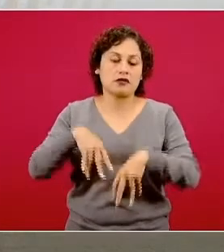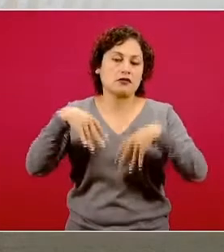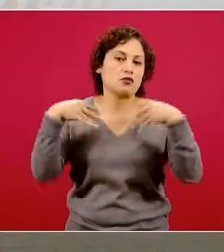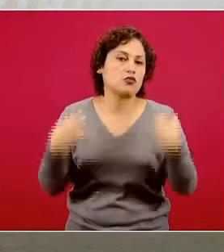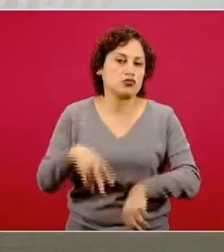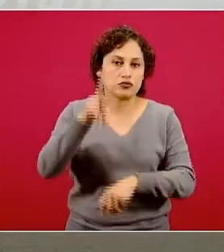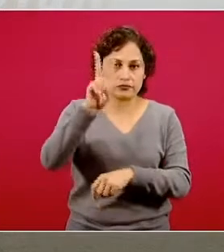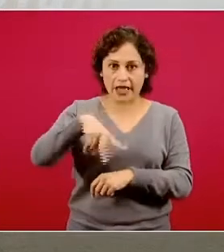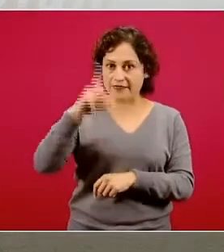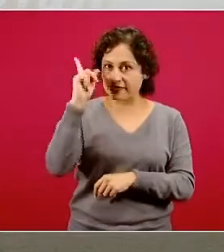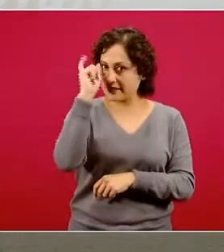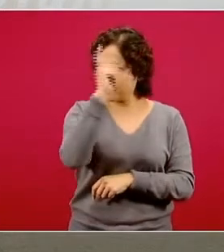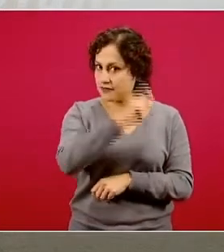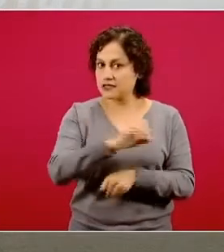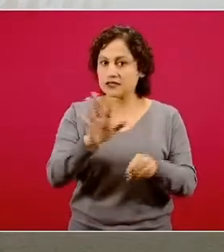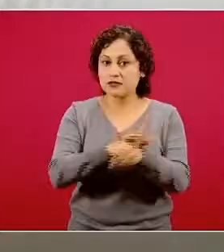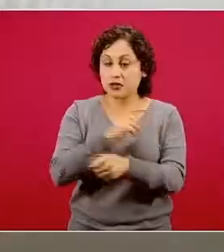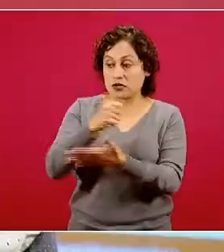muy difícil.